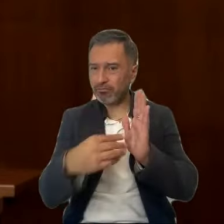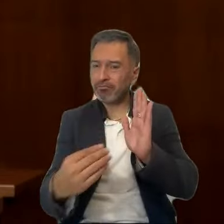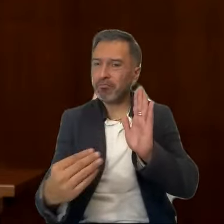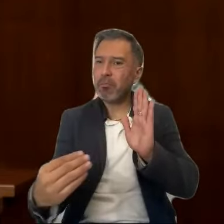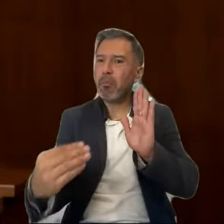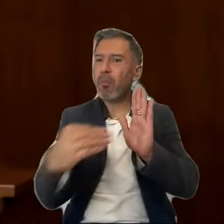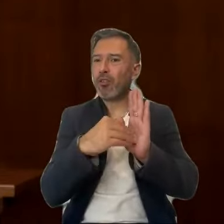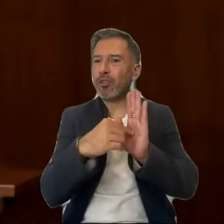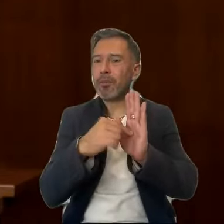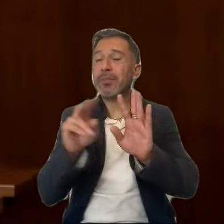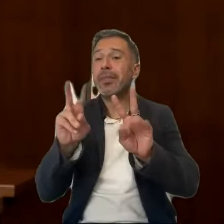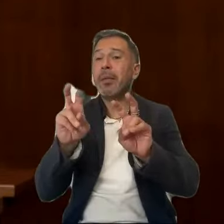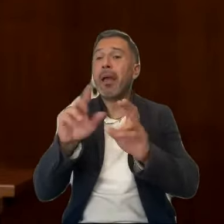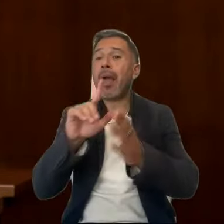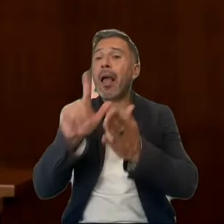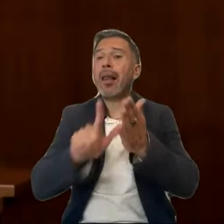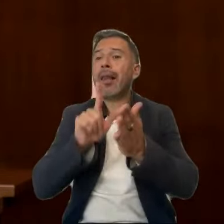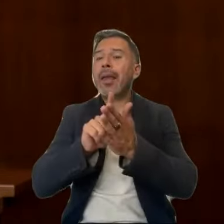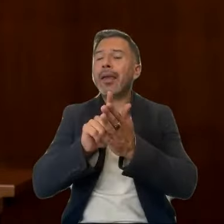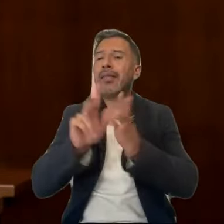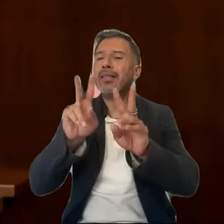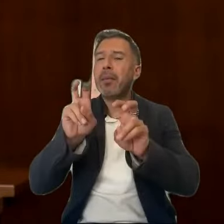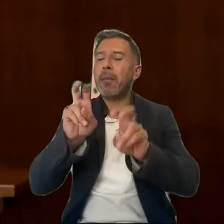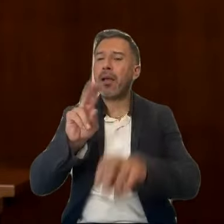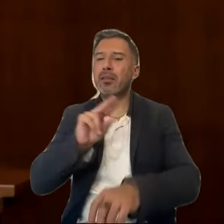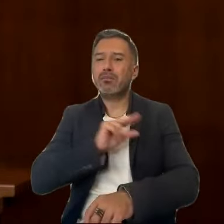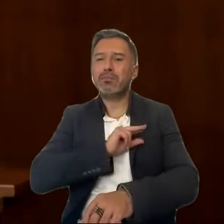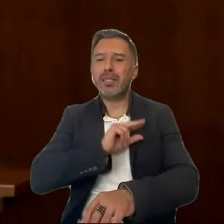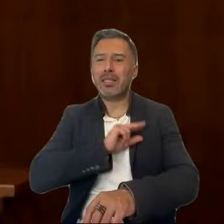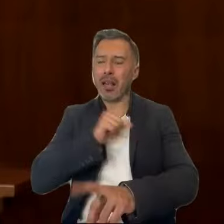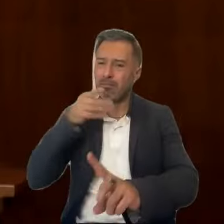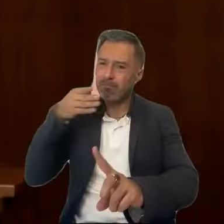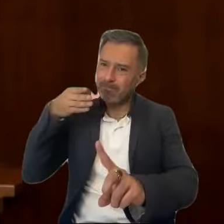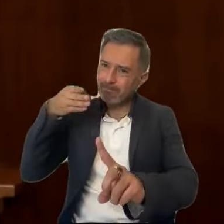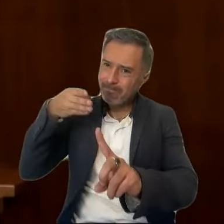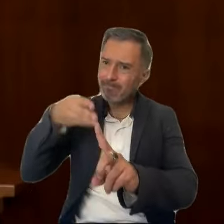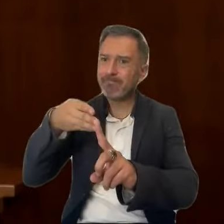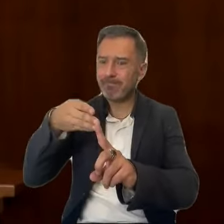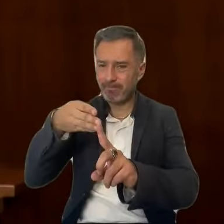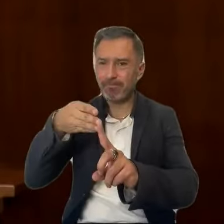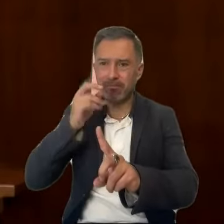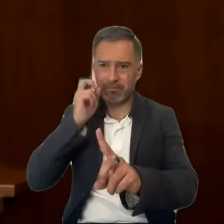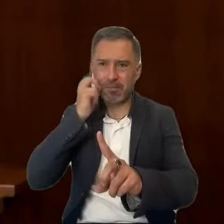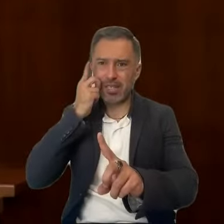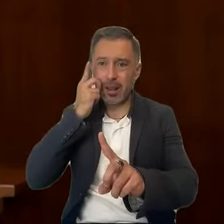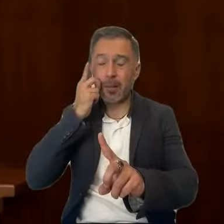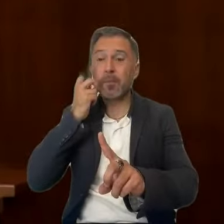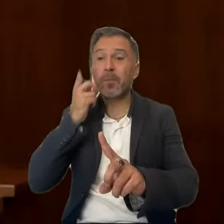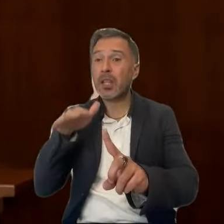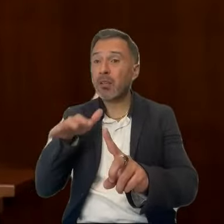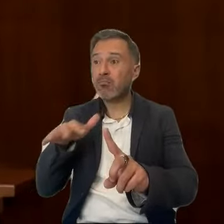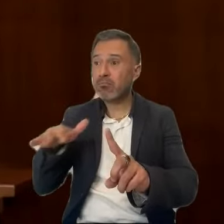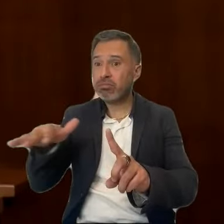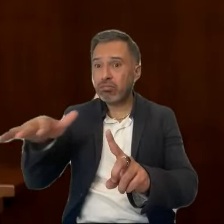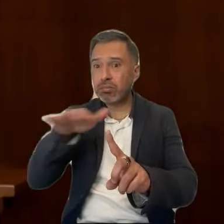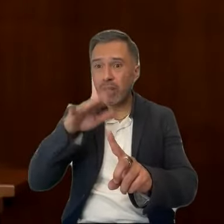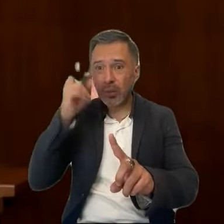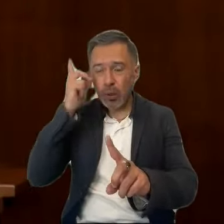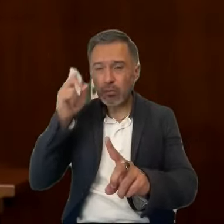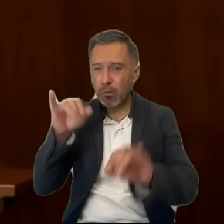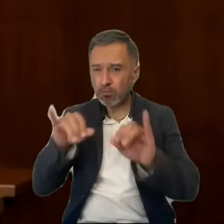en la materia que dote a los productores de herramientas y elementos que permitan